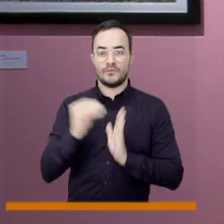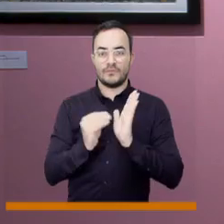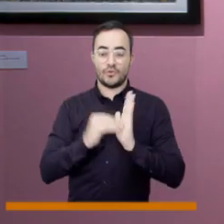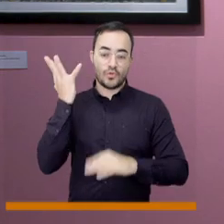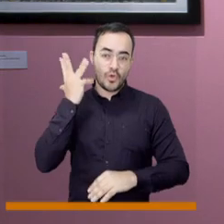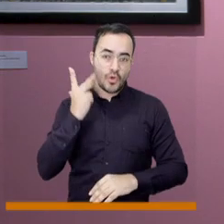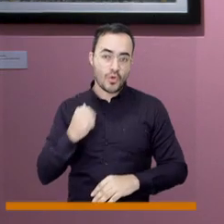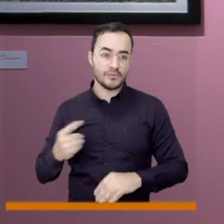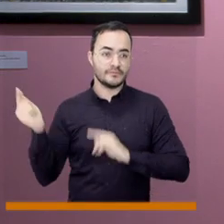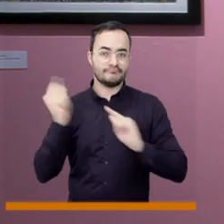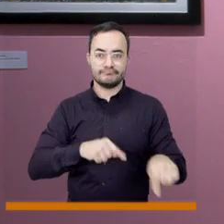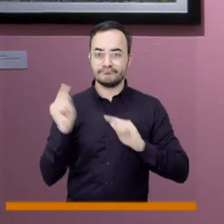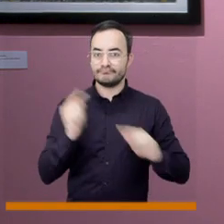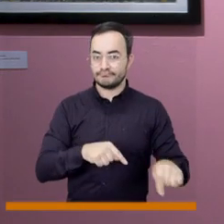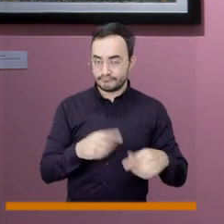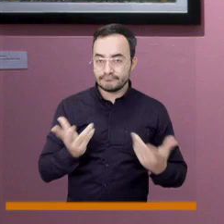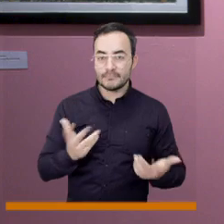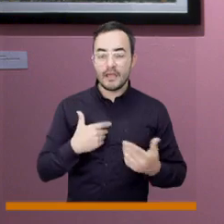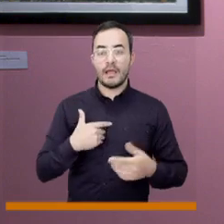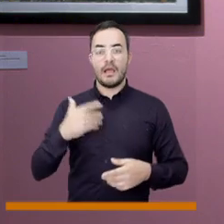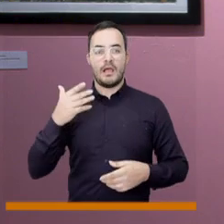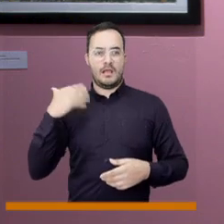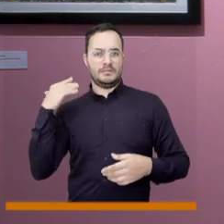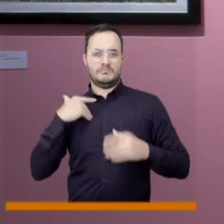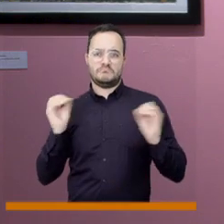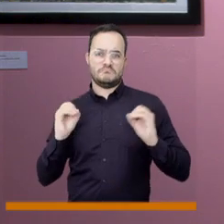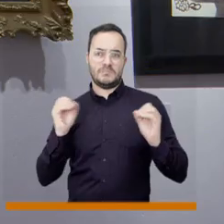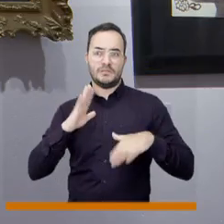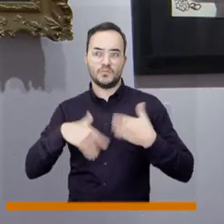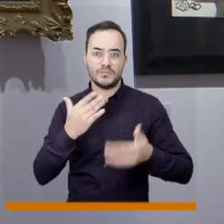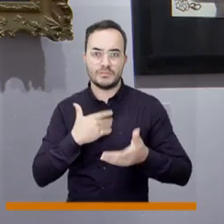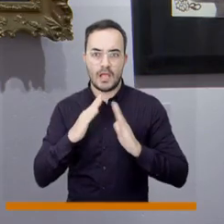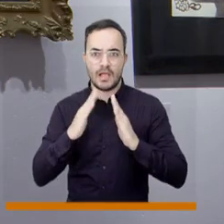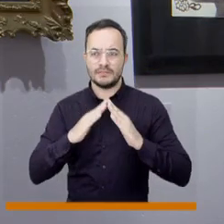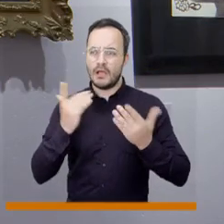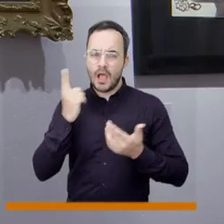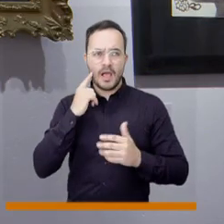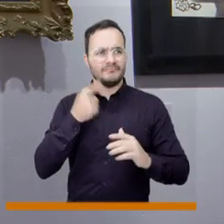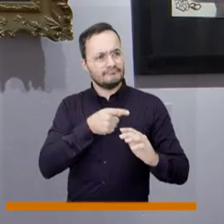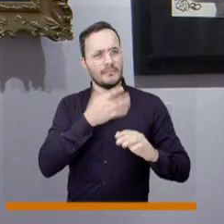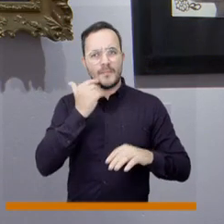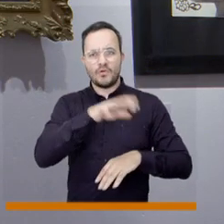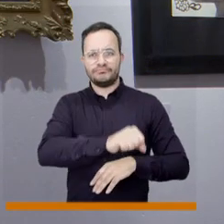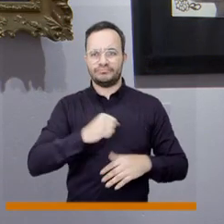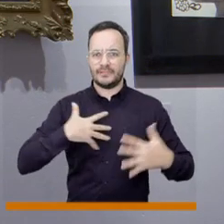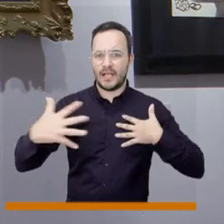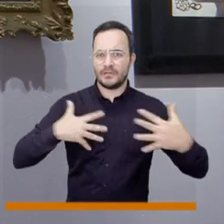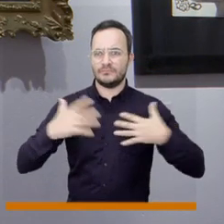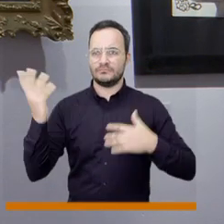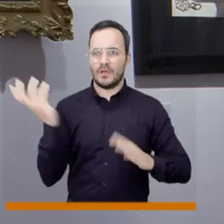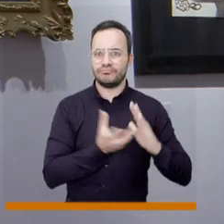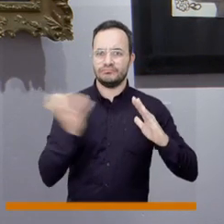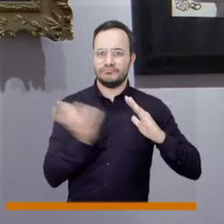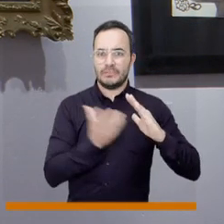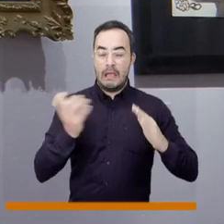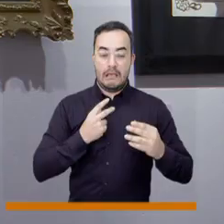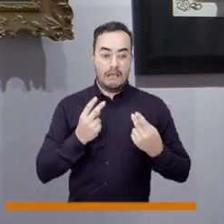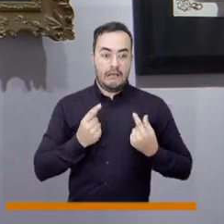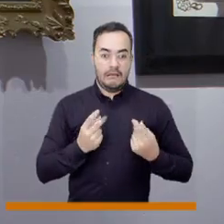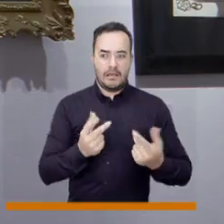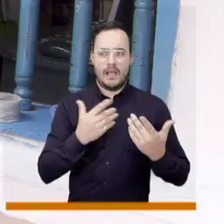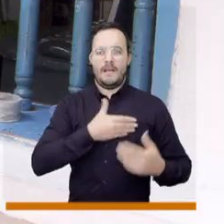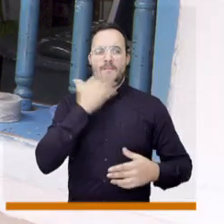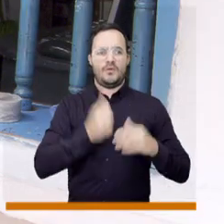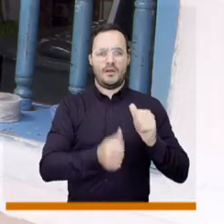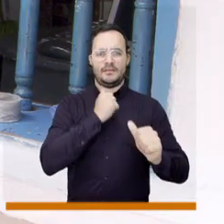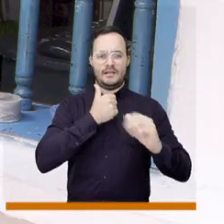ensayan todos los días el hecho de que lo habitaran de que la casa fuera habitada por grupos de teatro tan tan álgida nos invitó a hacer unas adecuaciones